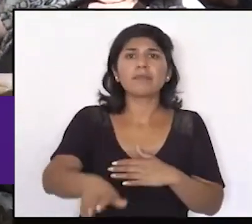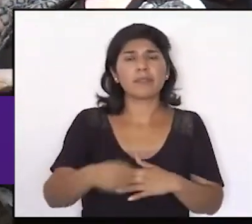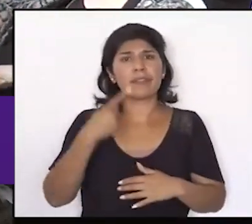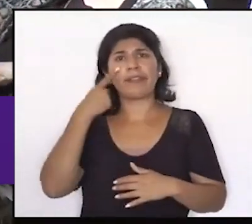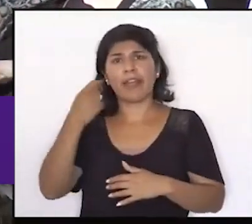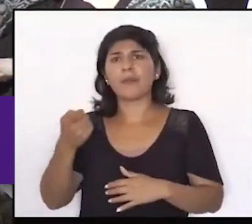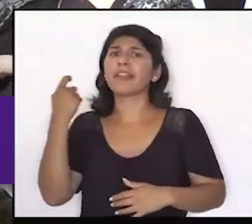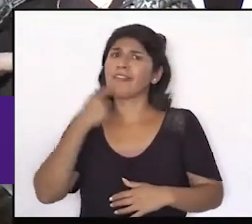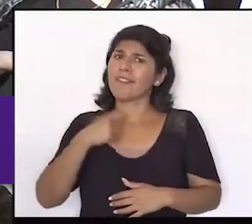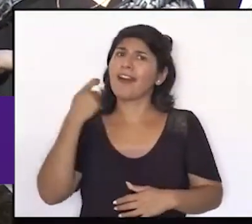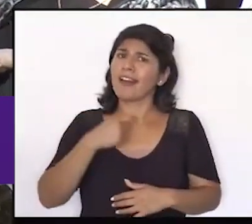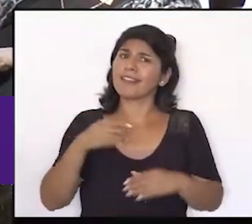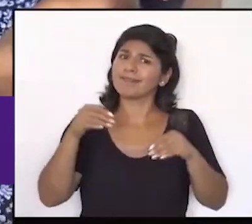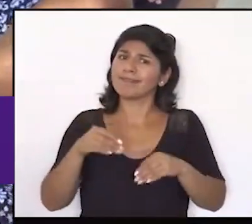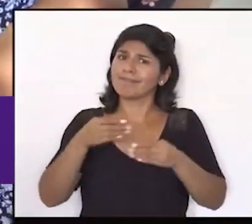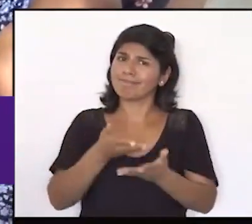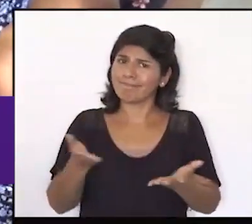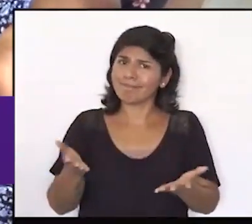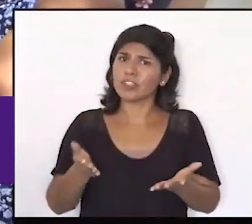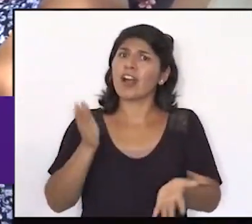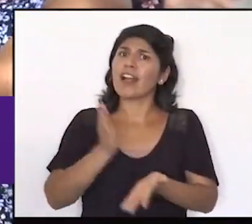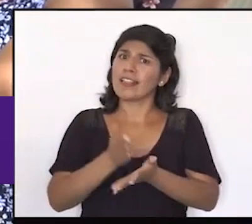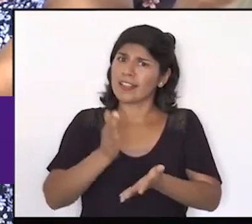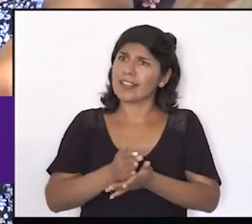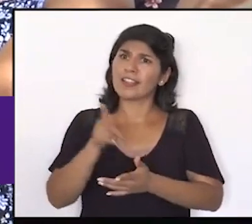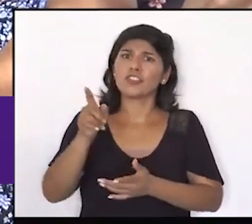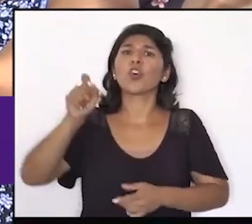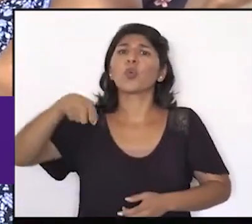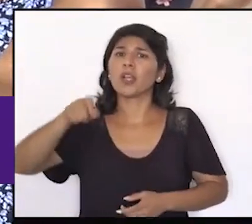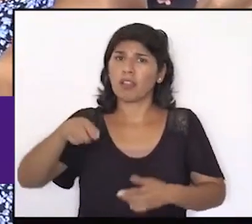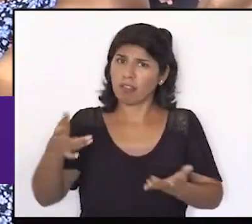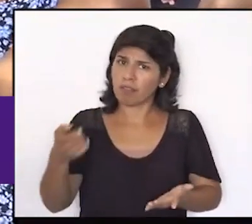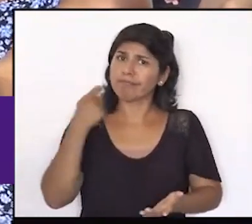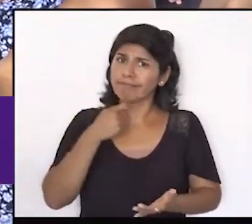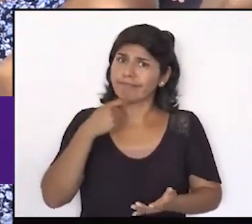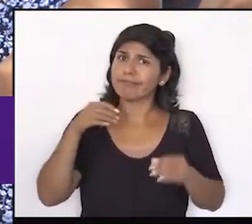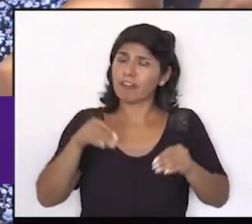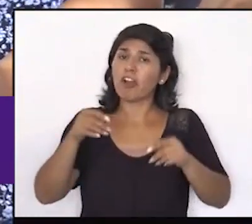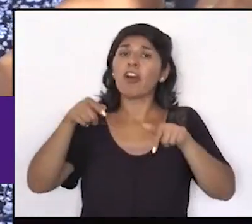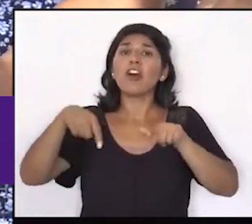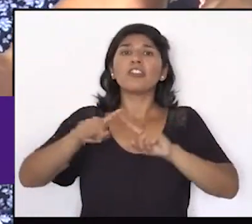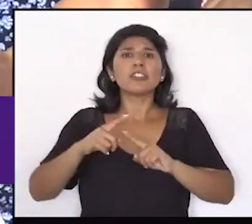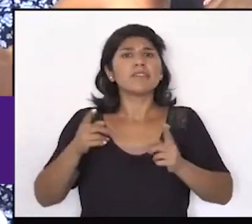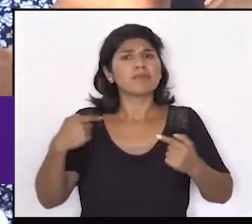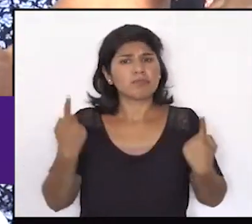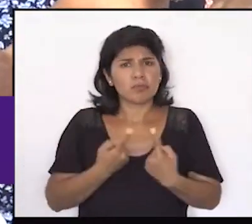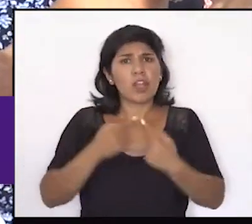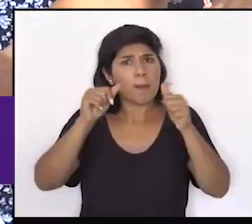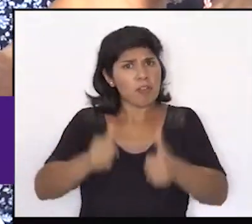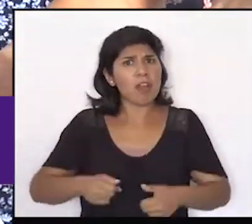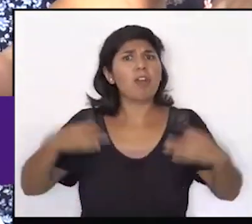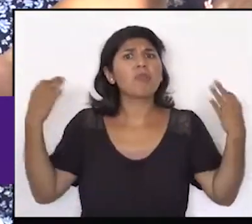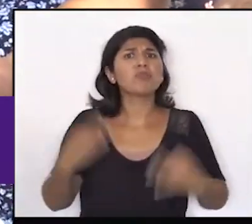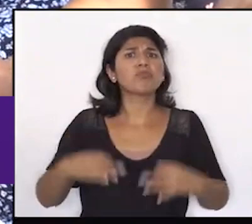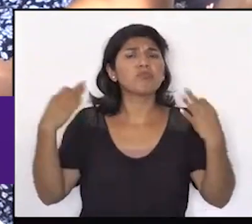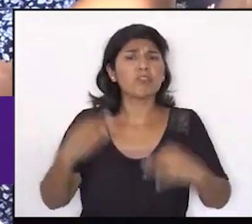ejercicio diario se nota esa falta de ejercicio del derecho en lo jurídico. Eso en Maldonado se da